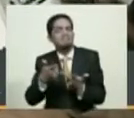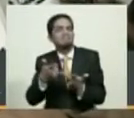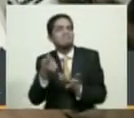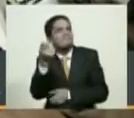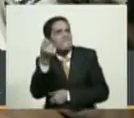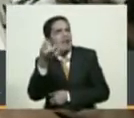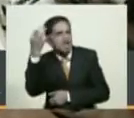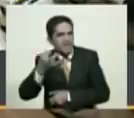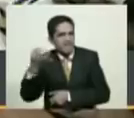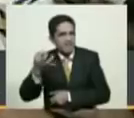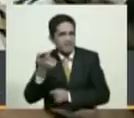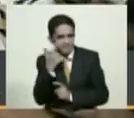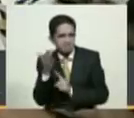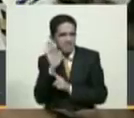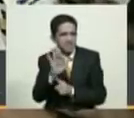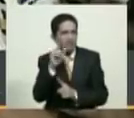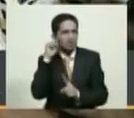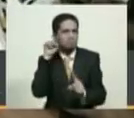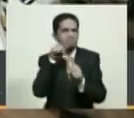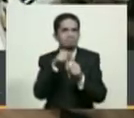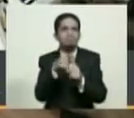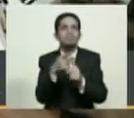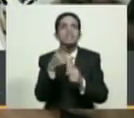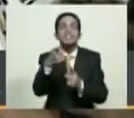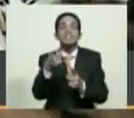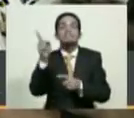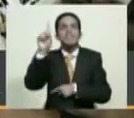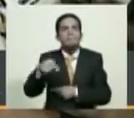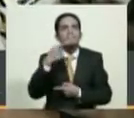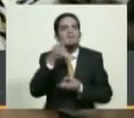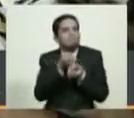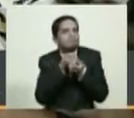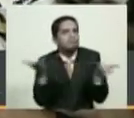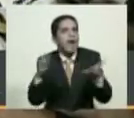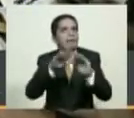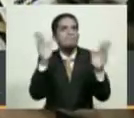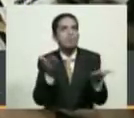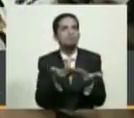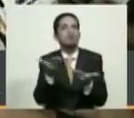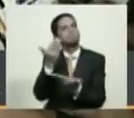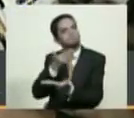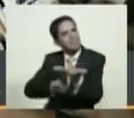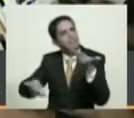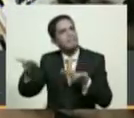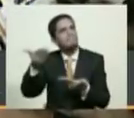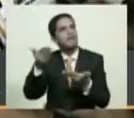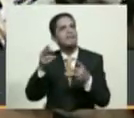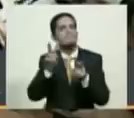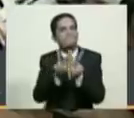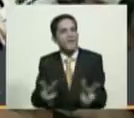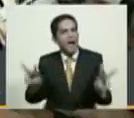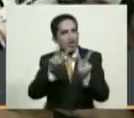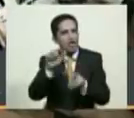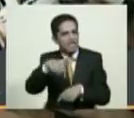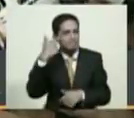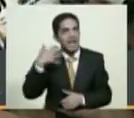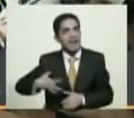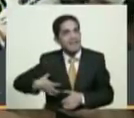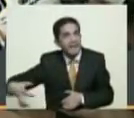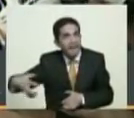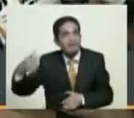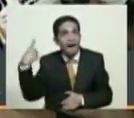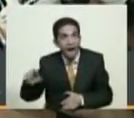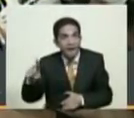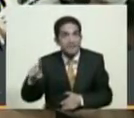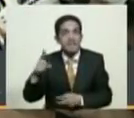está presentando, para recuperarse internamente y también diciéndole al mundo, vamos a intercambiar valor a partir de nuestra riqueza, a partir de las